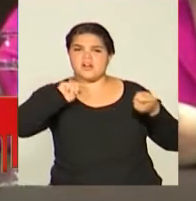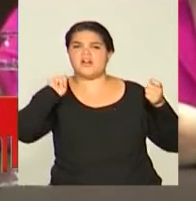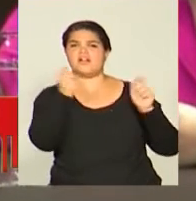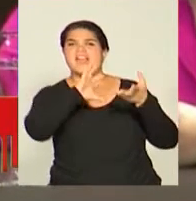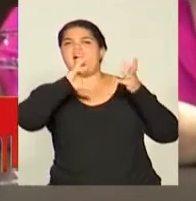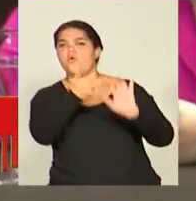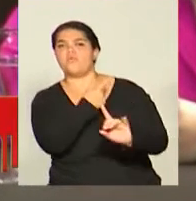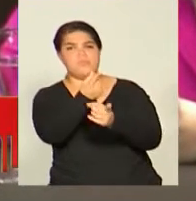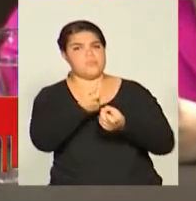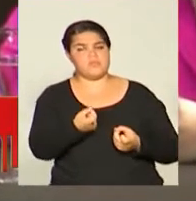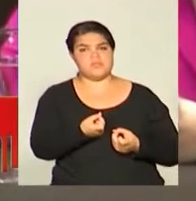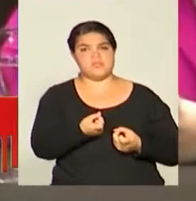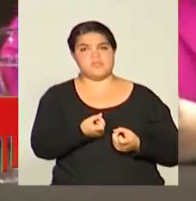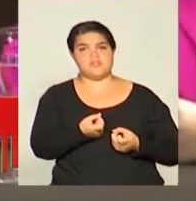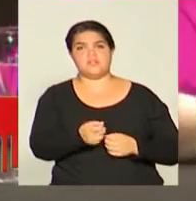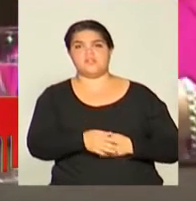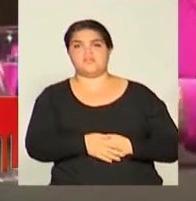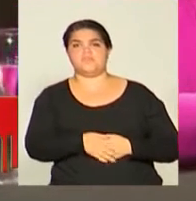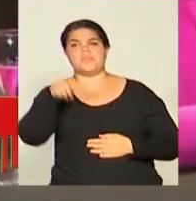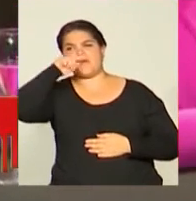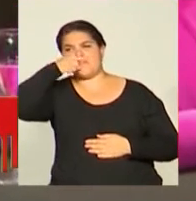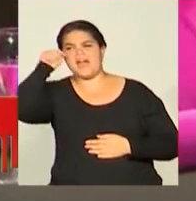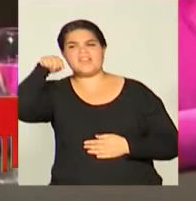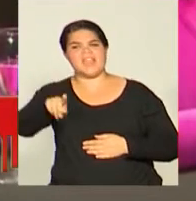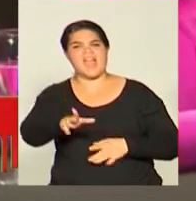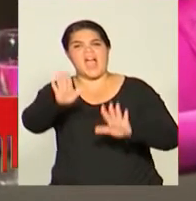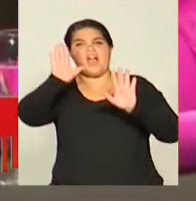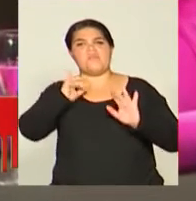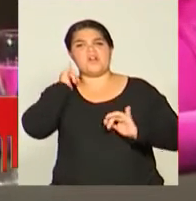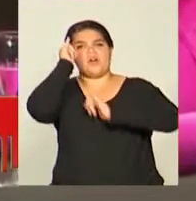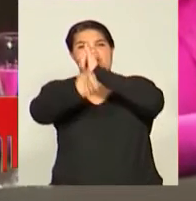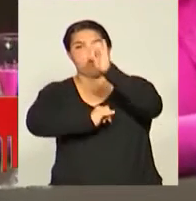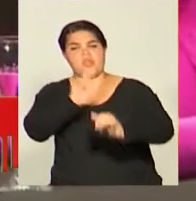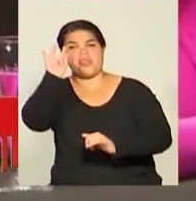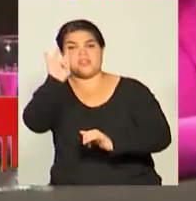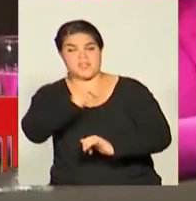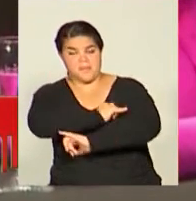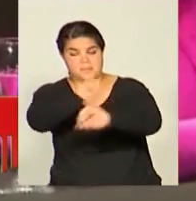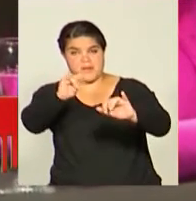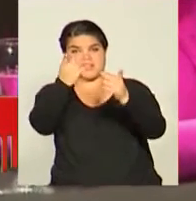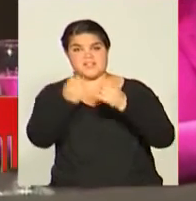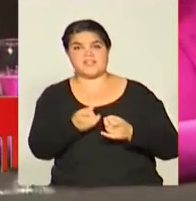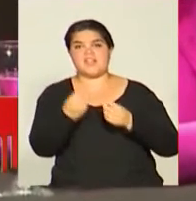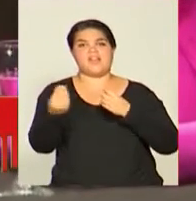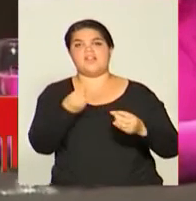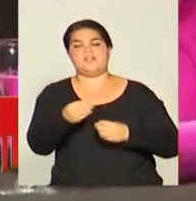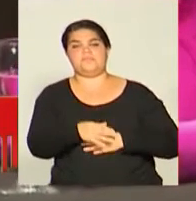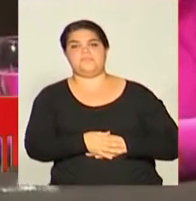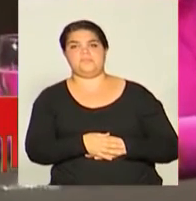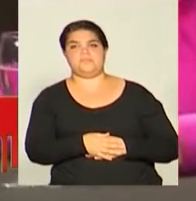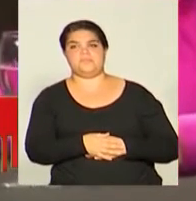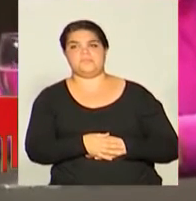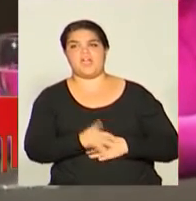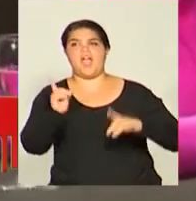monetaria. ¿Qué es lo que debería anunciar Macri durante el mes de diciembre? Algún achique o algún retoque del